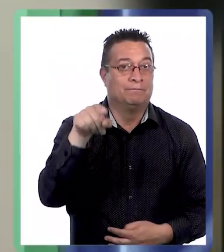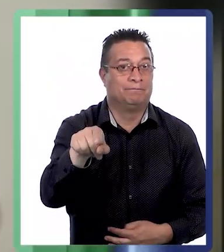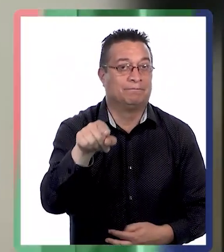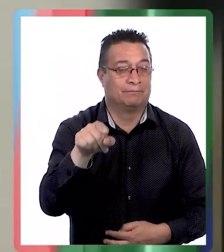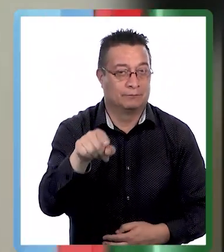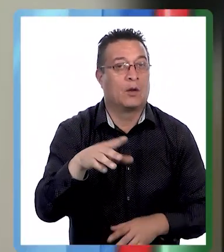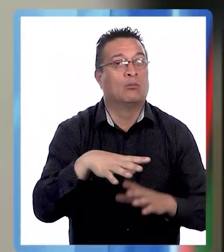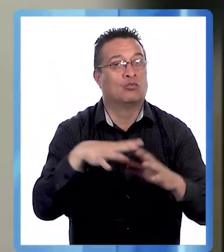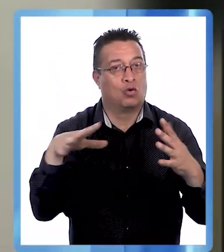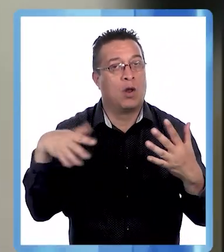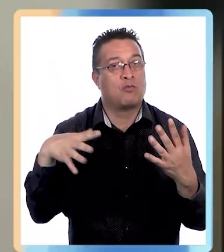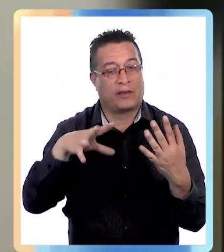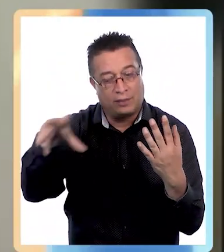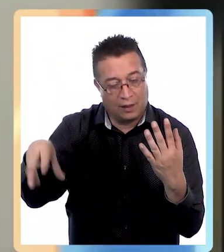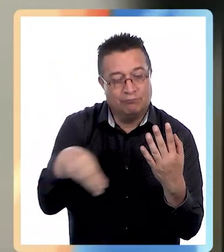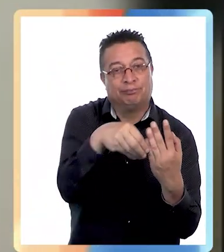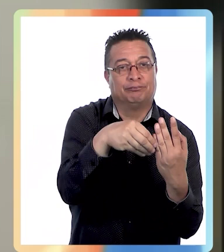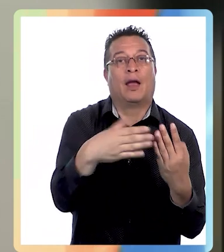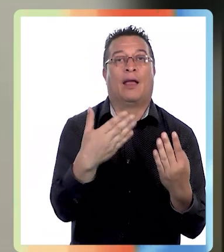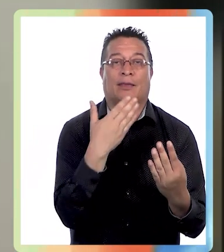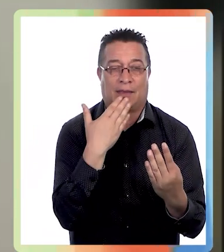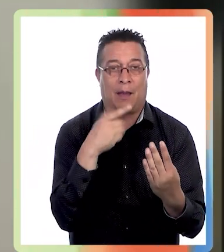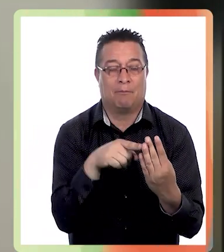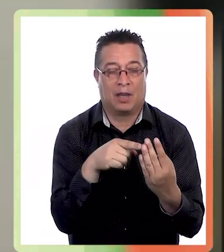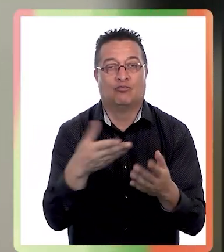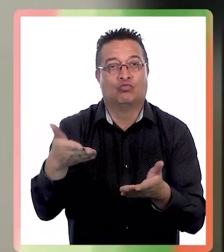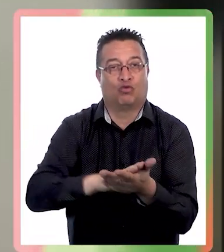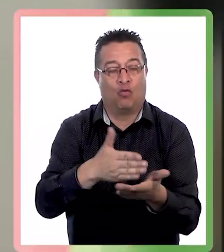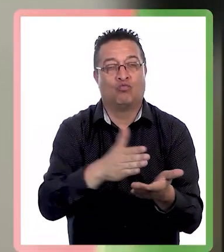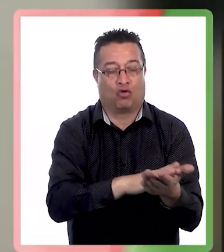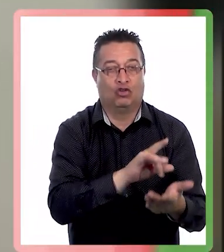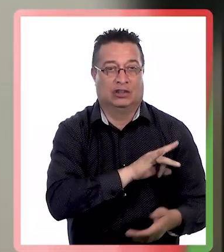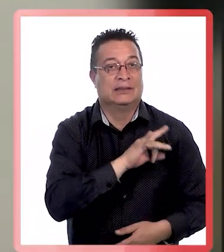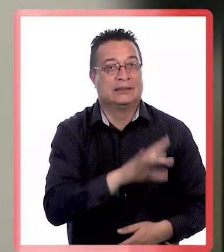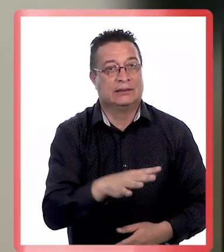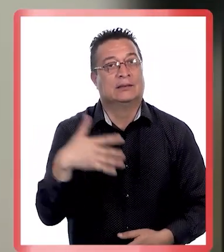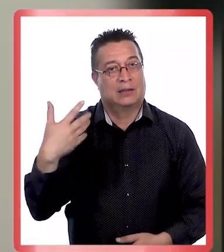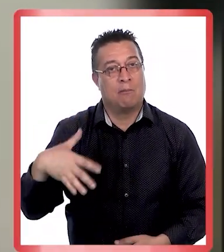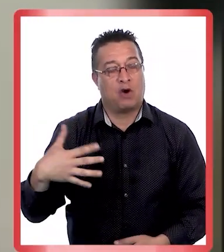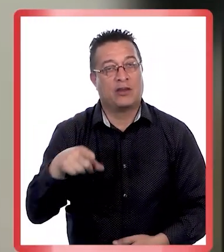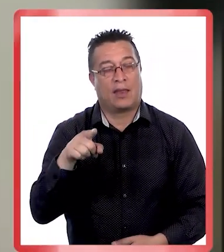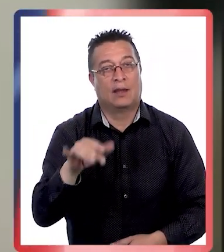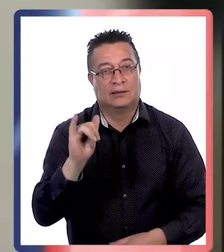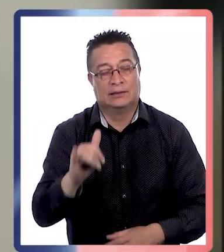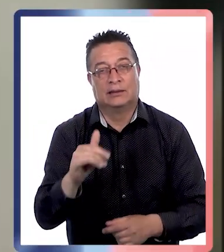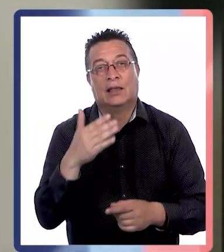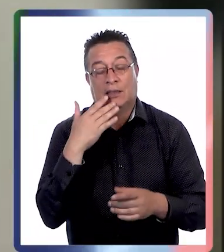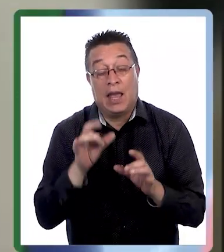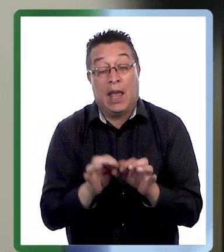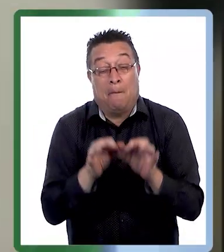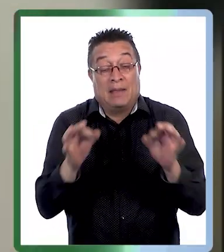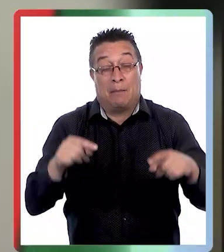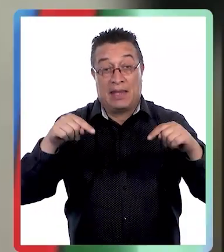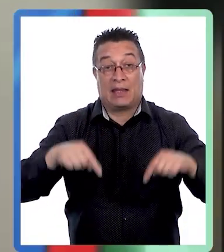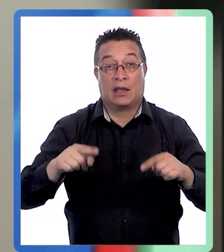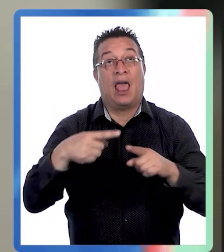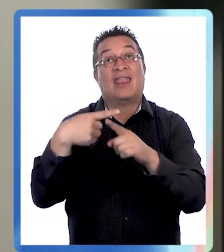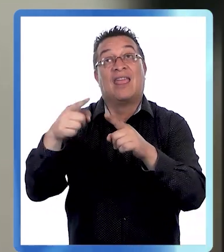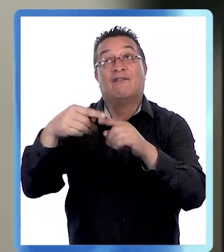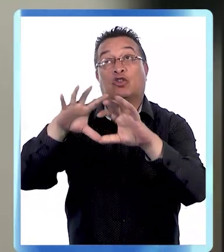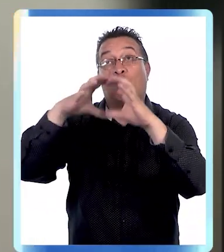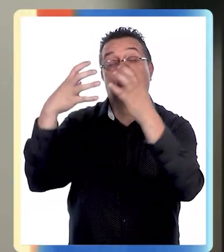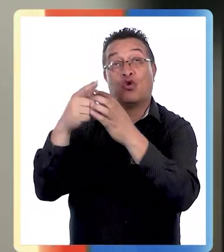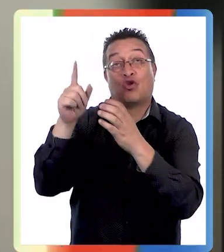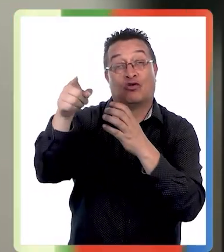también relevante como causa de muerte en nuestra población y en nuestra particularidad, a diferencia de otros países del mundo,